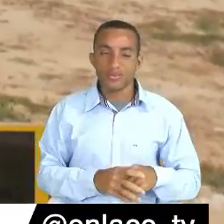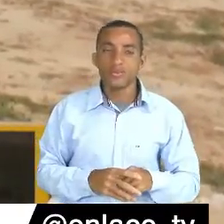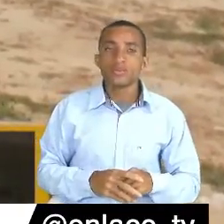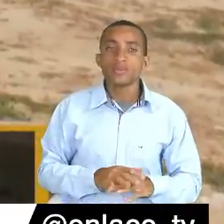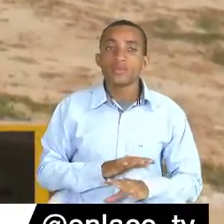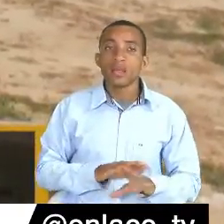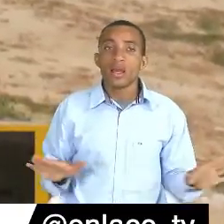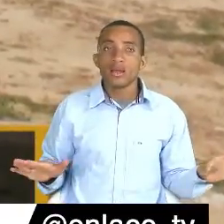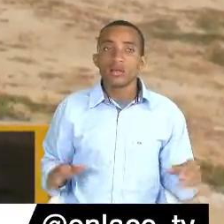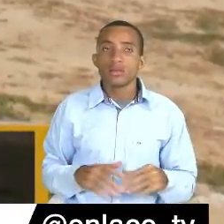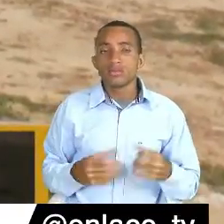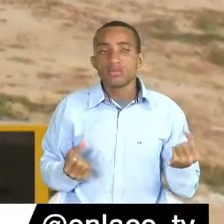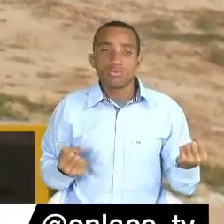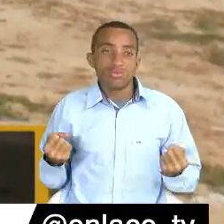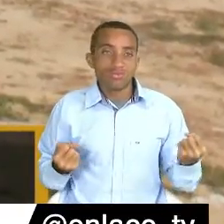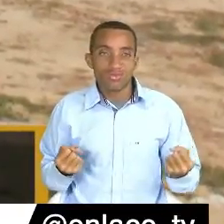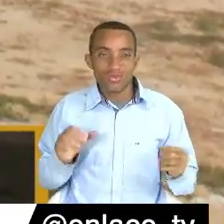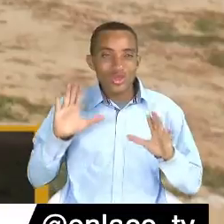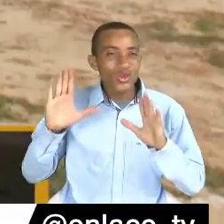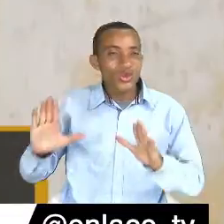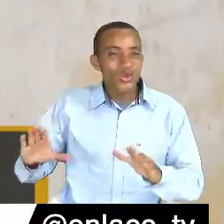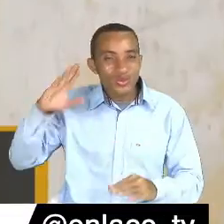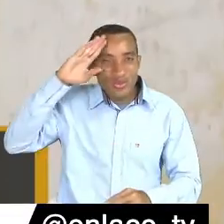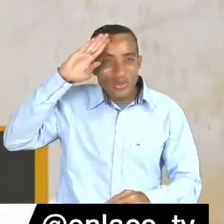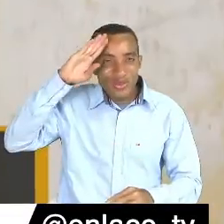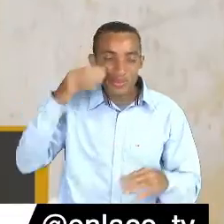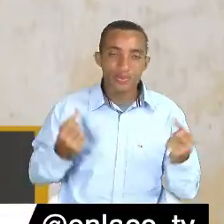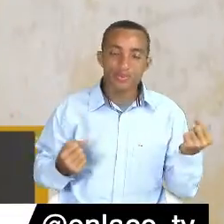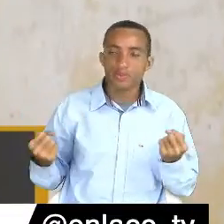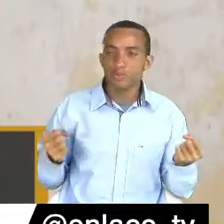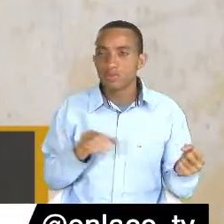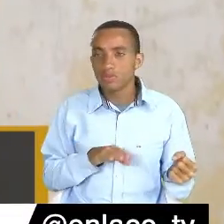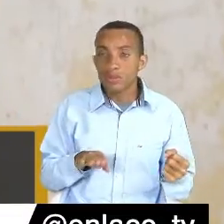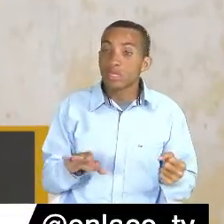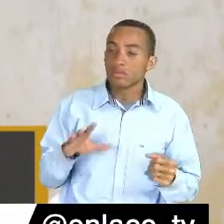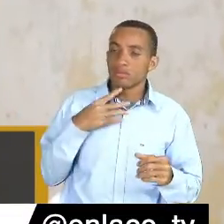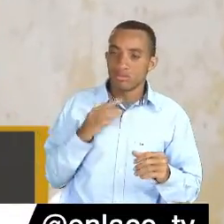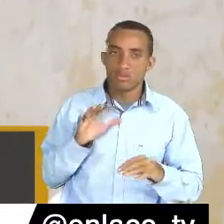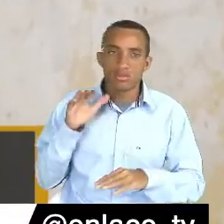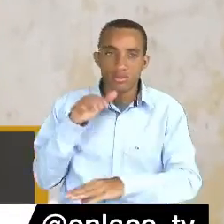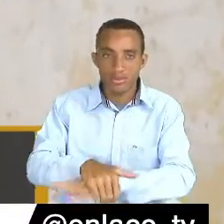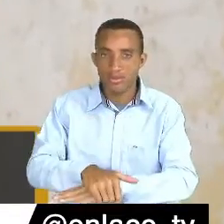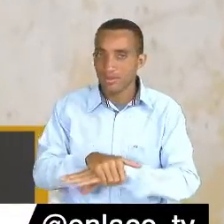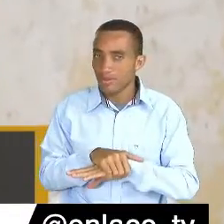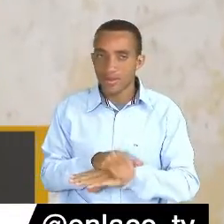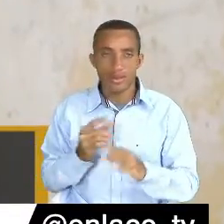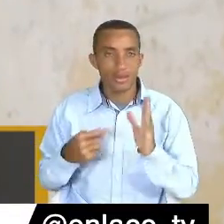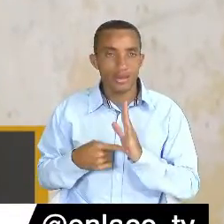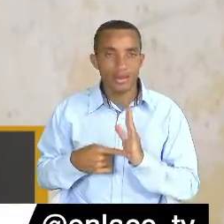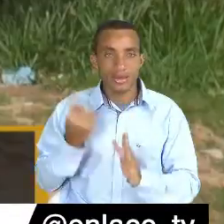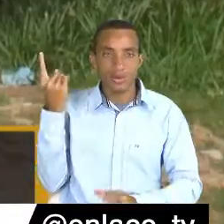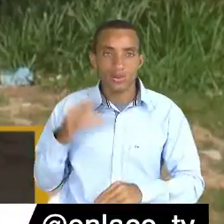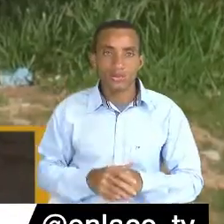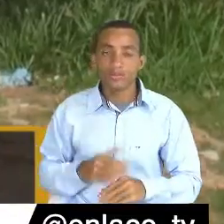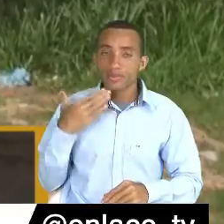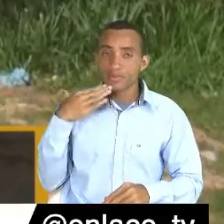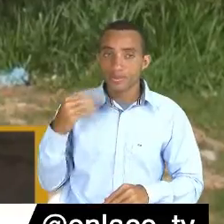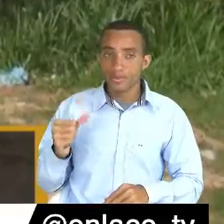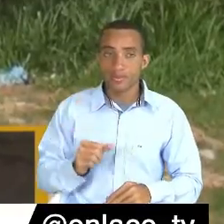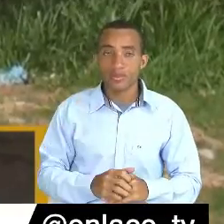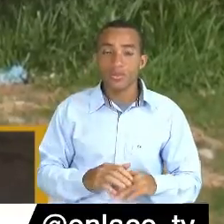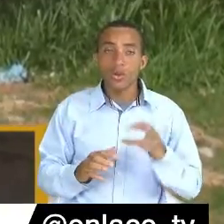esos momentos el CAI móvil para pues mitigar algunas problemáticas con habitantes de calle y de inmediato se da captura a esta mujer. El hombre